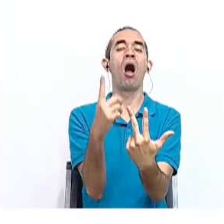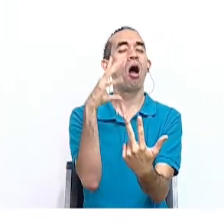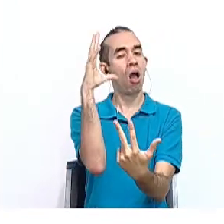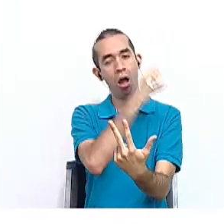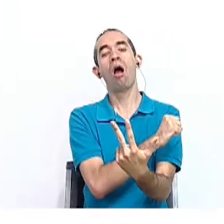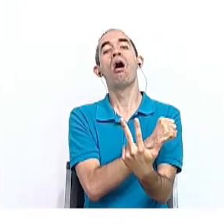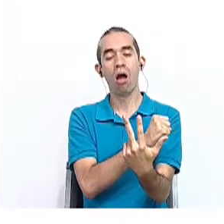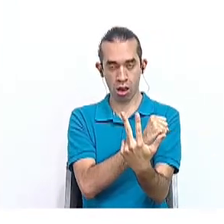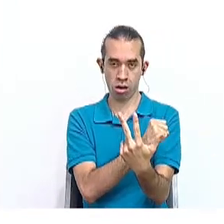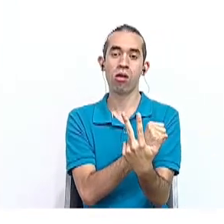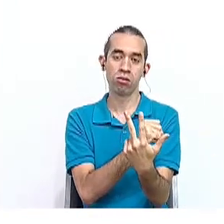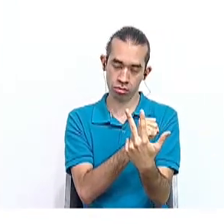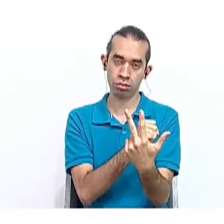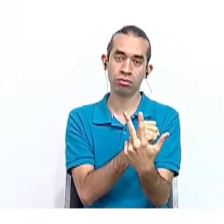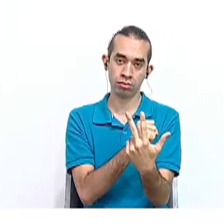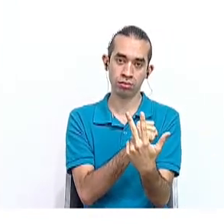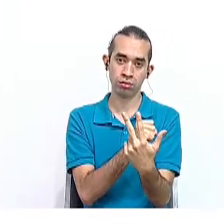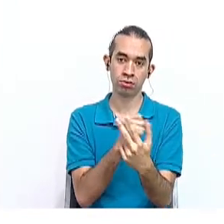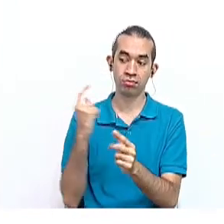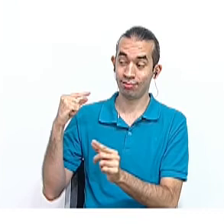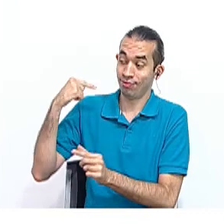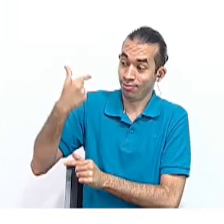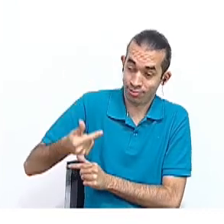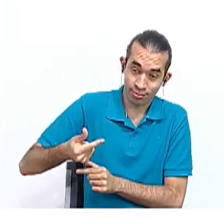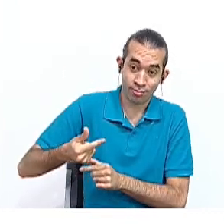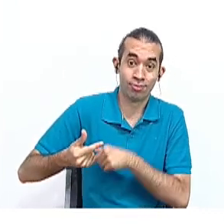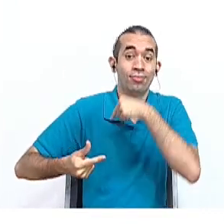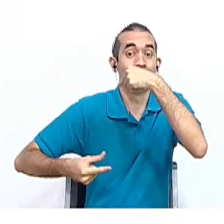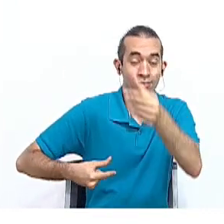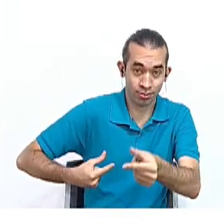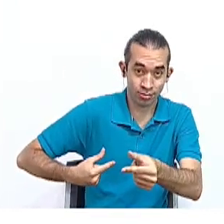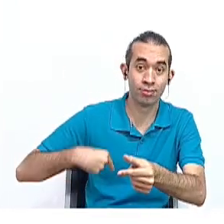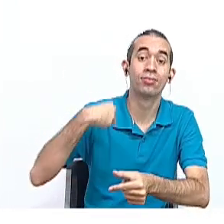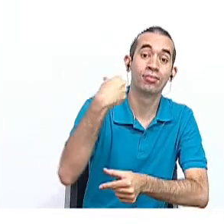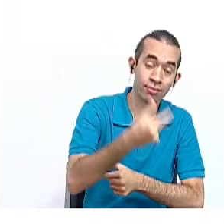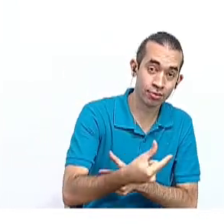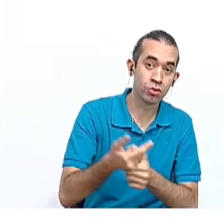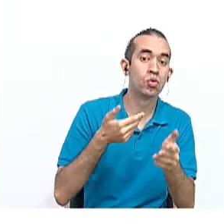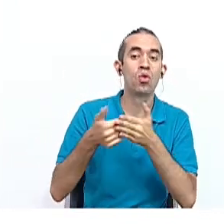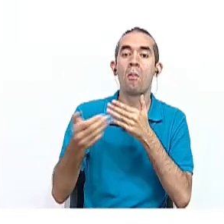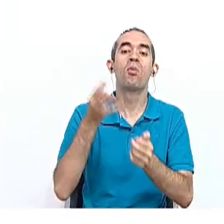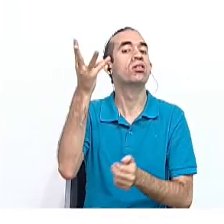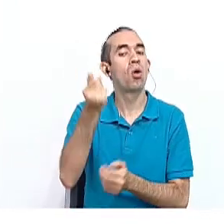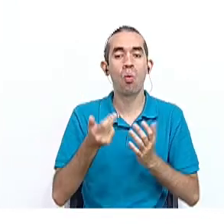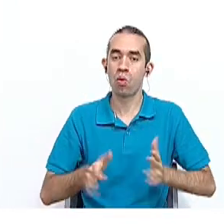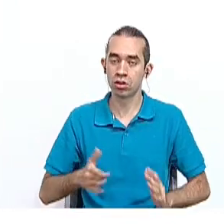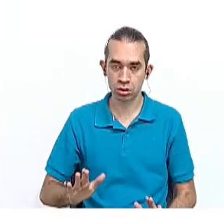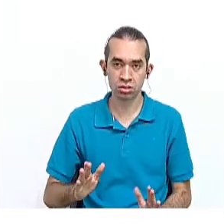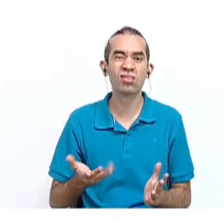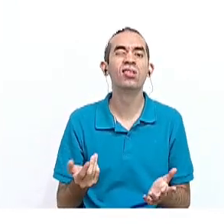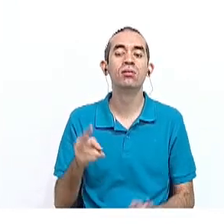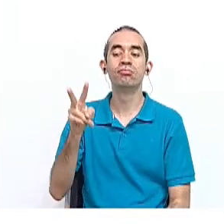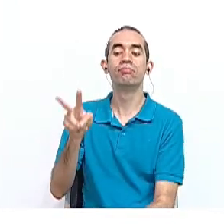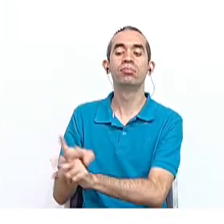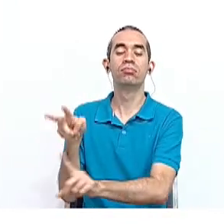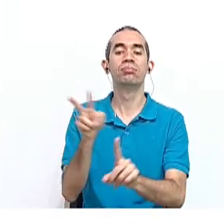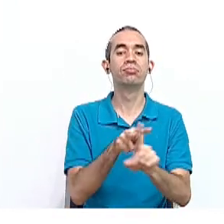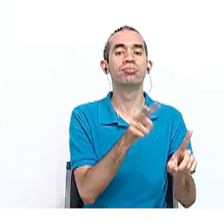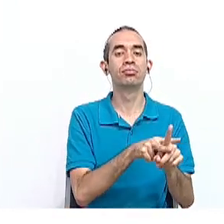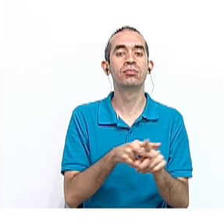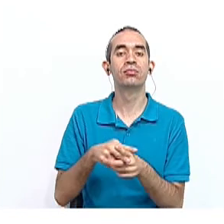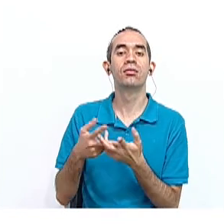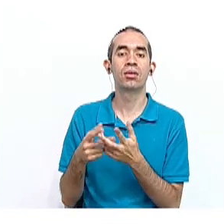algo. En cada una de las descendencias, independientemente de la cantidad de hijos, hubo presencia de genes de